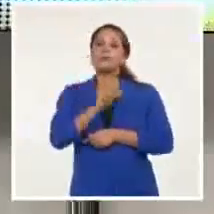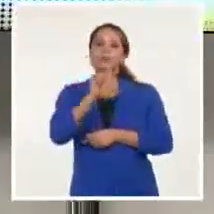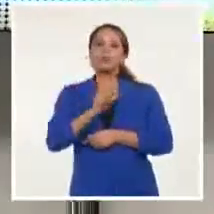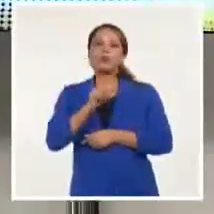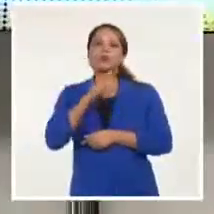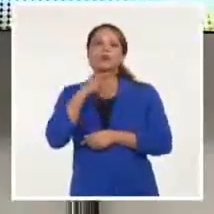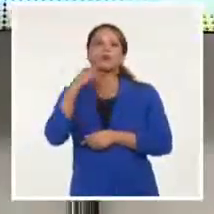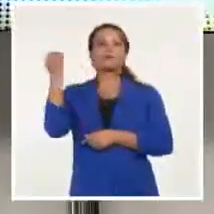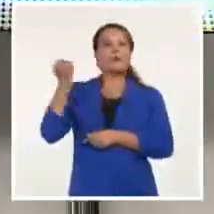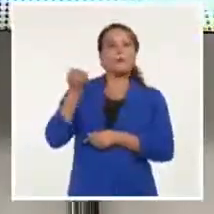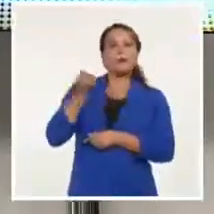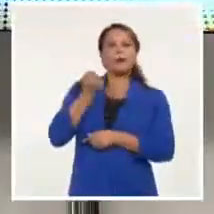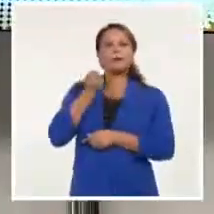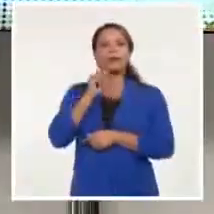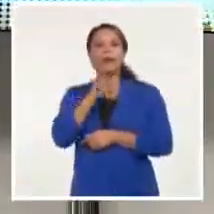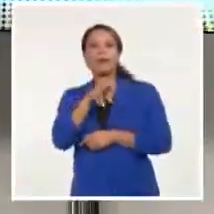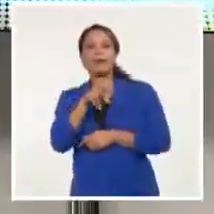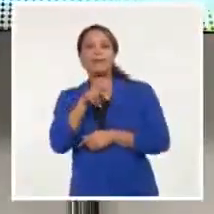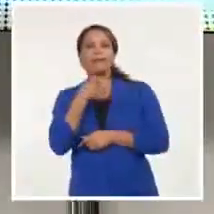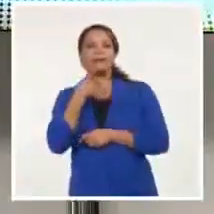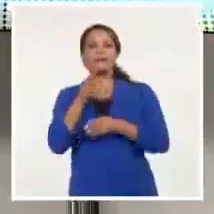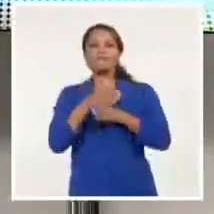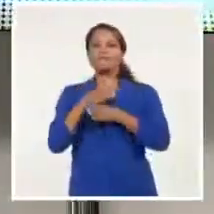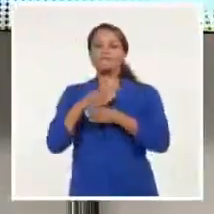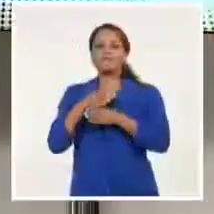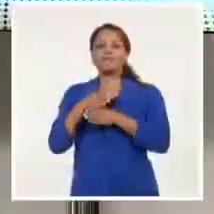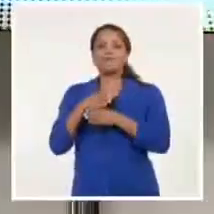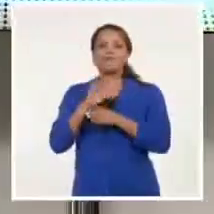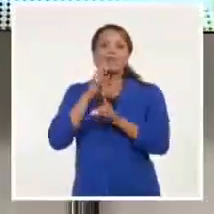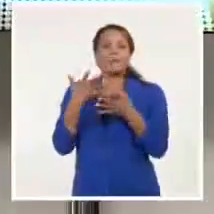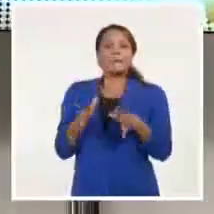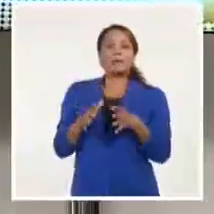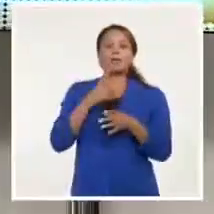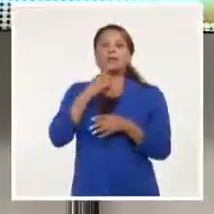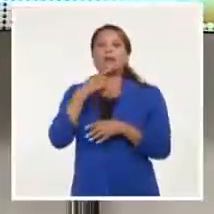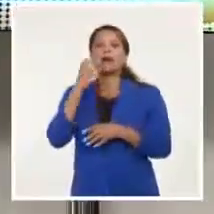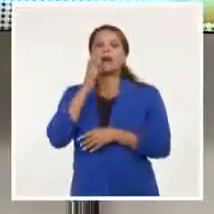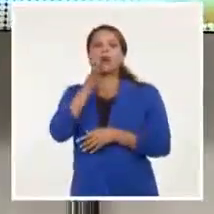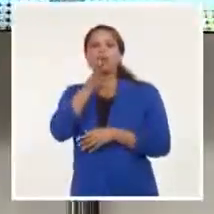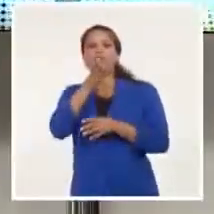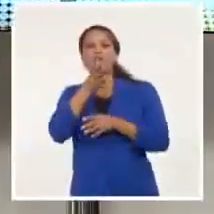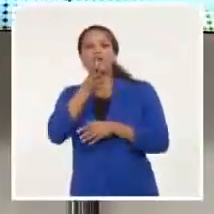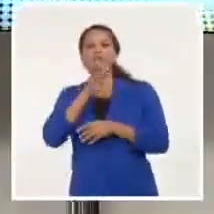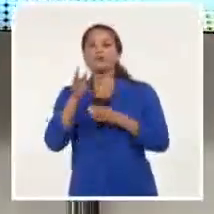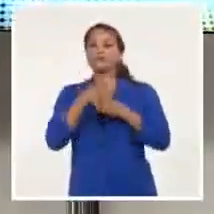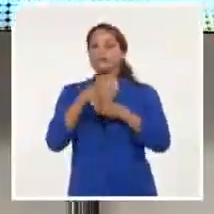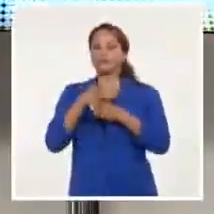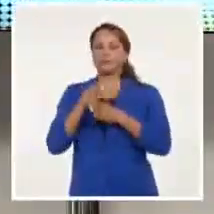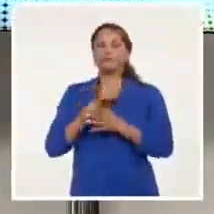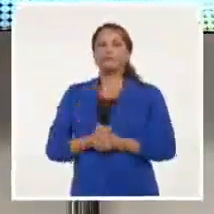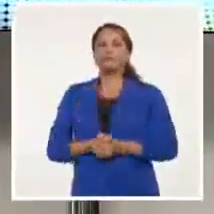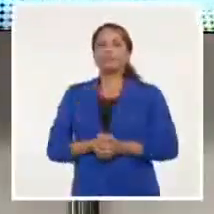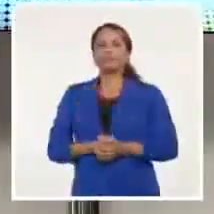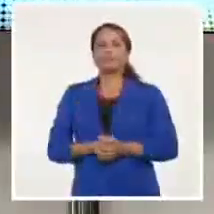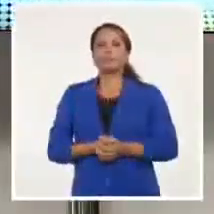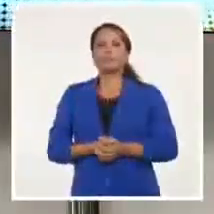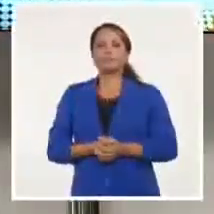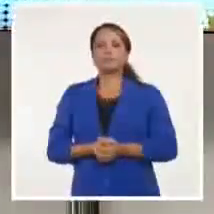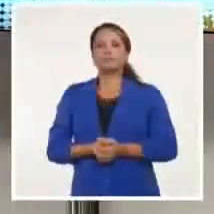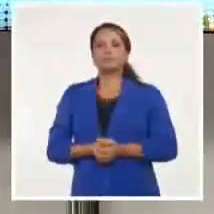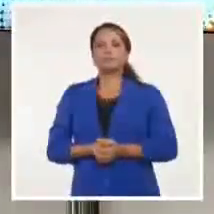embestidas, intimidaciones o acometidas físicas o verbales. Y un poco más